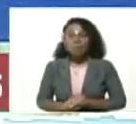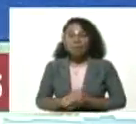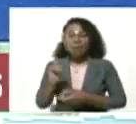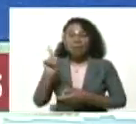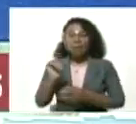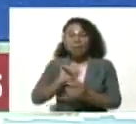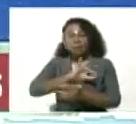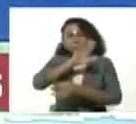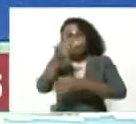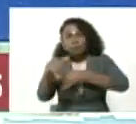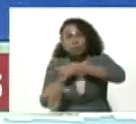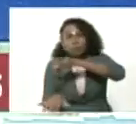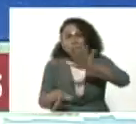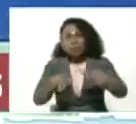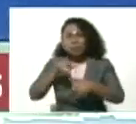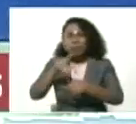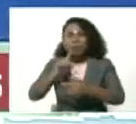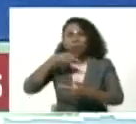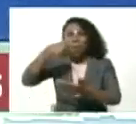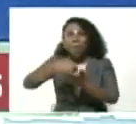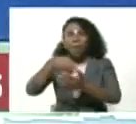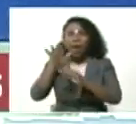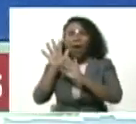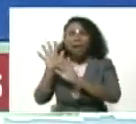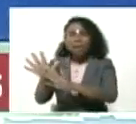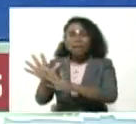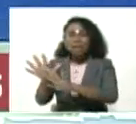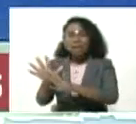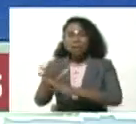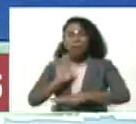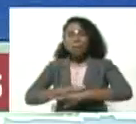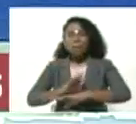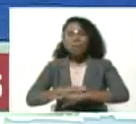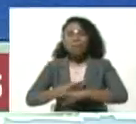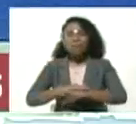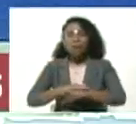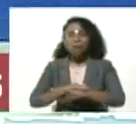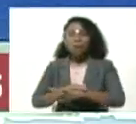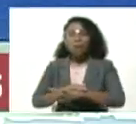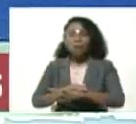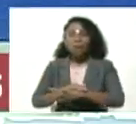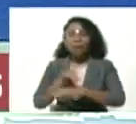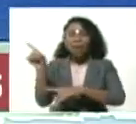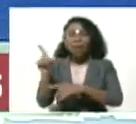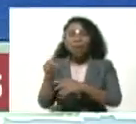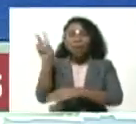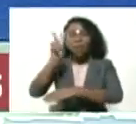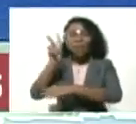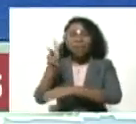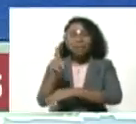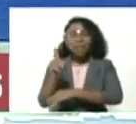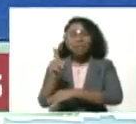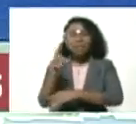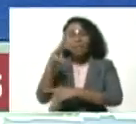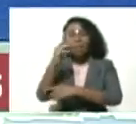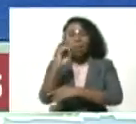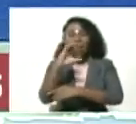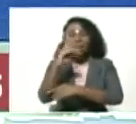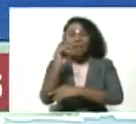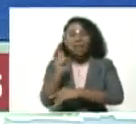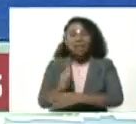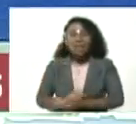deslave, llamado así, deslave ocurrido en los valles de Mocotíes,